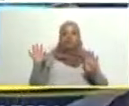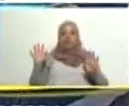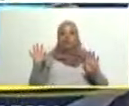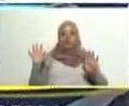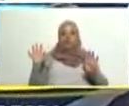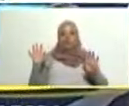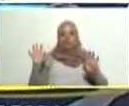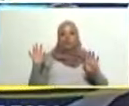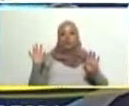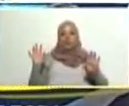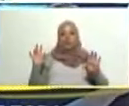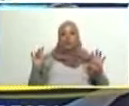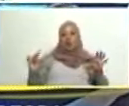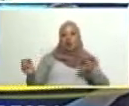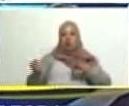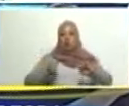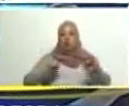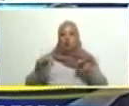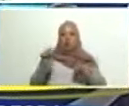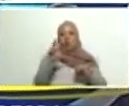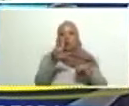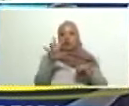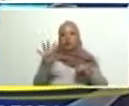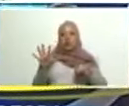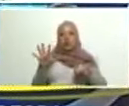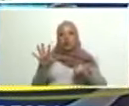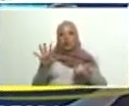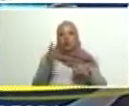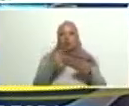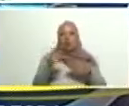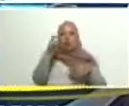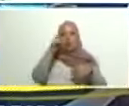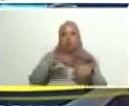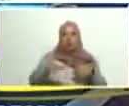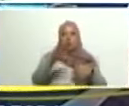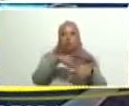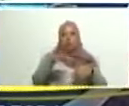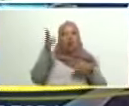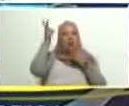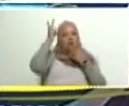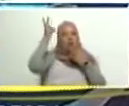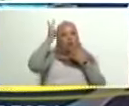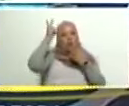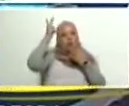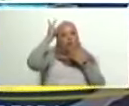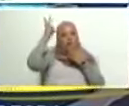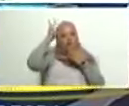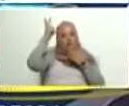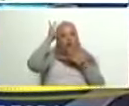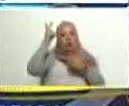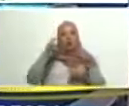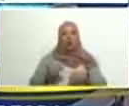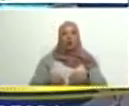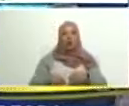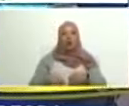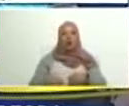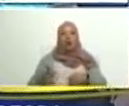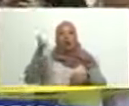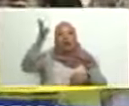Igualmente el movimiento número 35, movimiento de pueblos indígenas y aborígenes de la patria